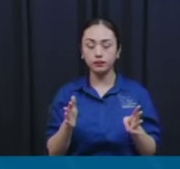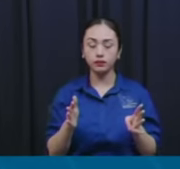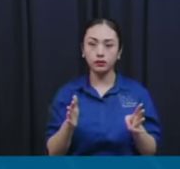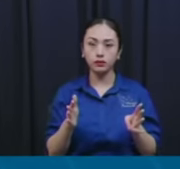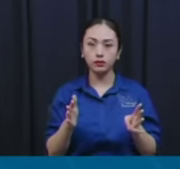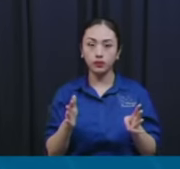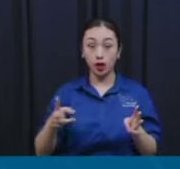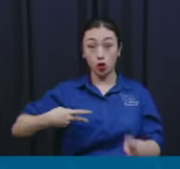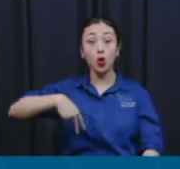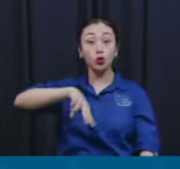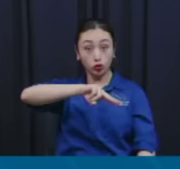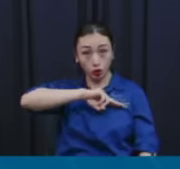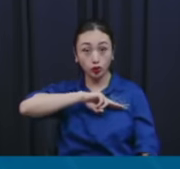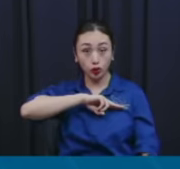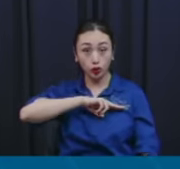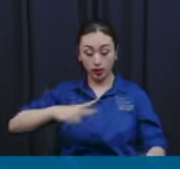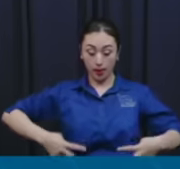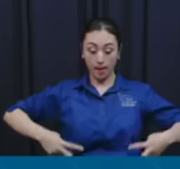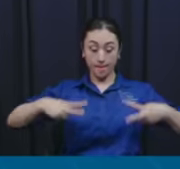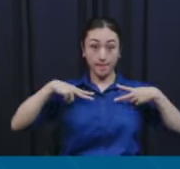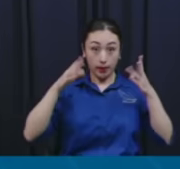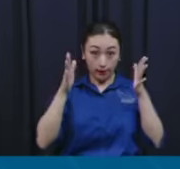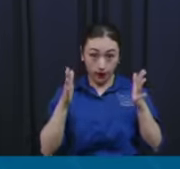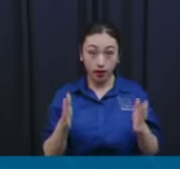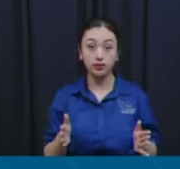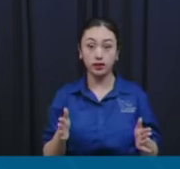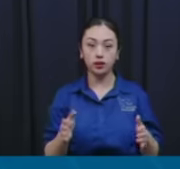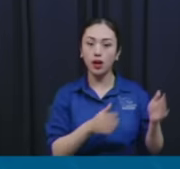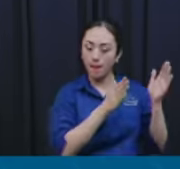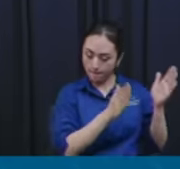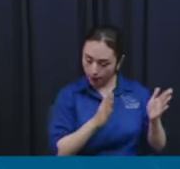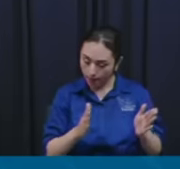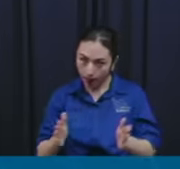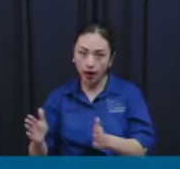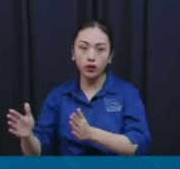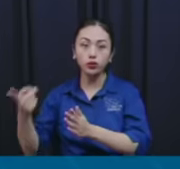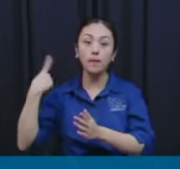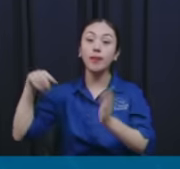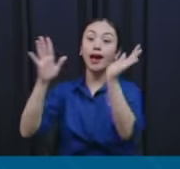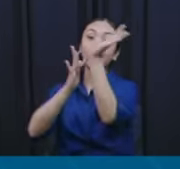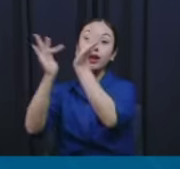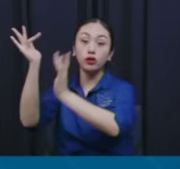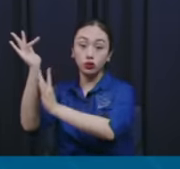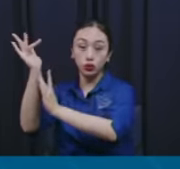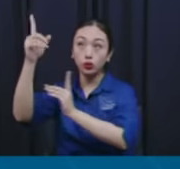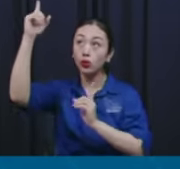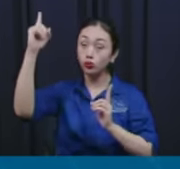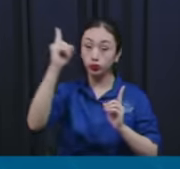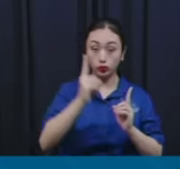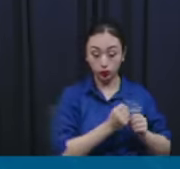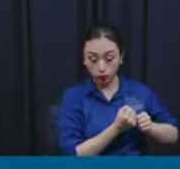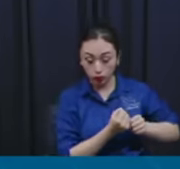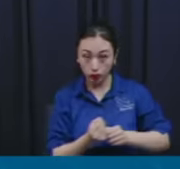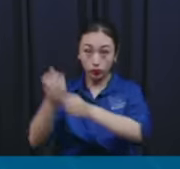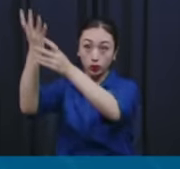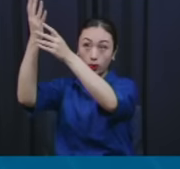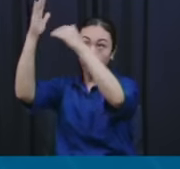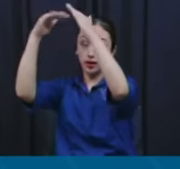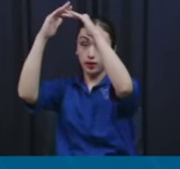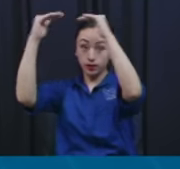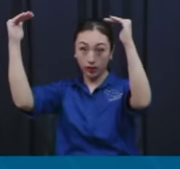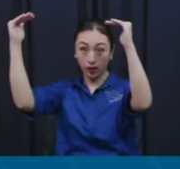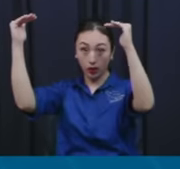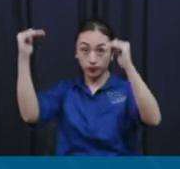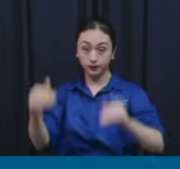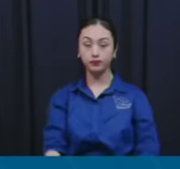nosotros los vivientes que hayamos quedado permanecido seremos arrebatados junto con los muertos resucitados para irnos y regresar como